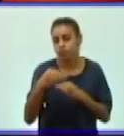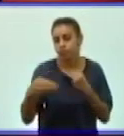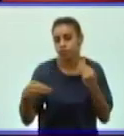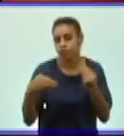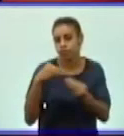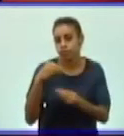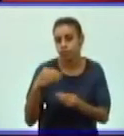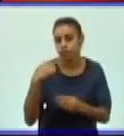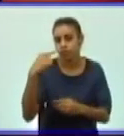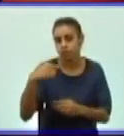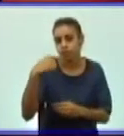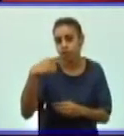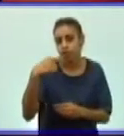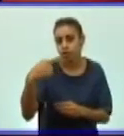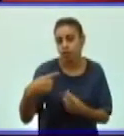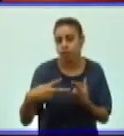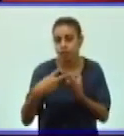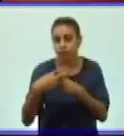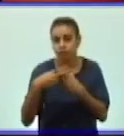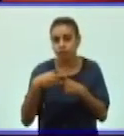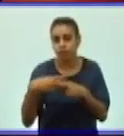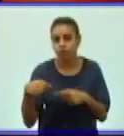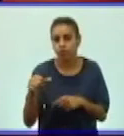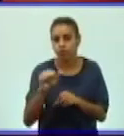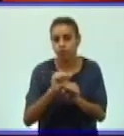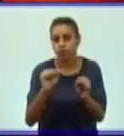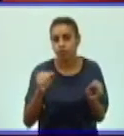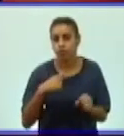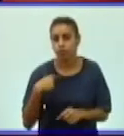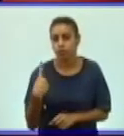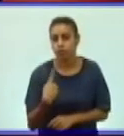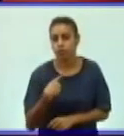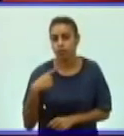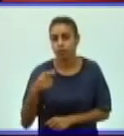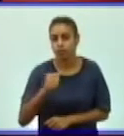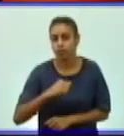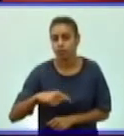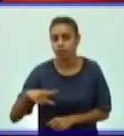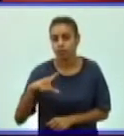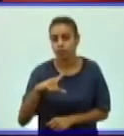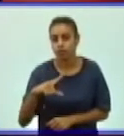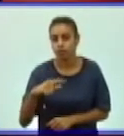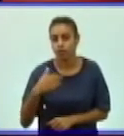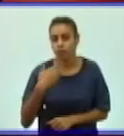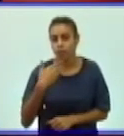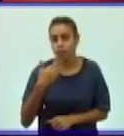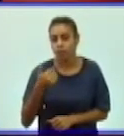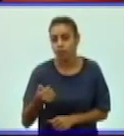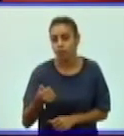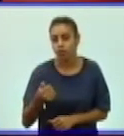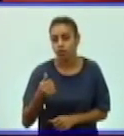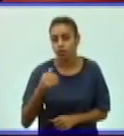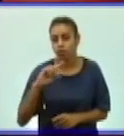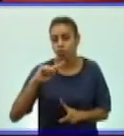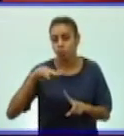días perfeccionar el sistema nuestro, porque sin lugar a dudas constituye este el sistema más social del mundo. Nos volveremos